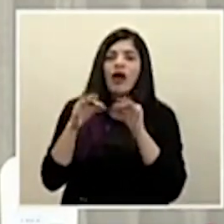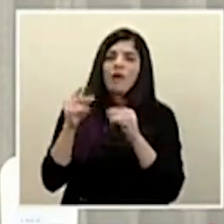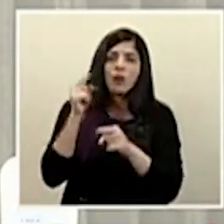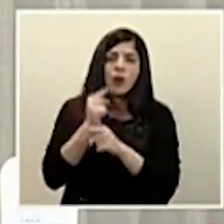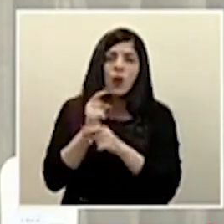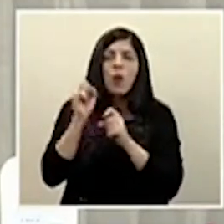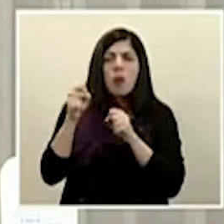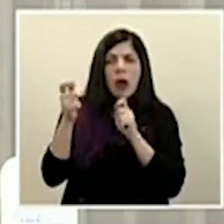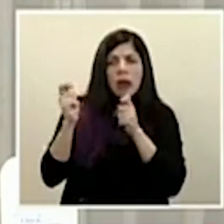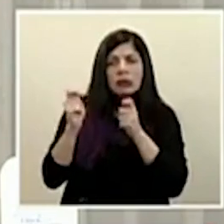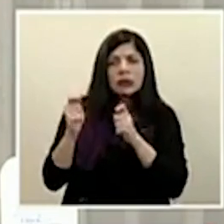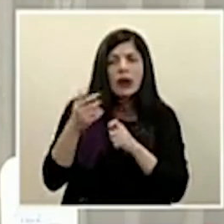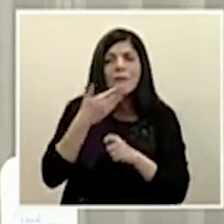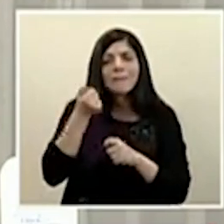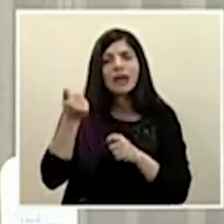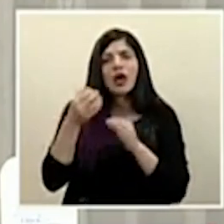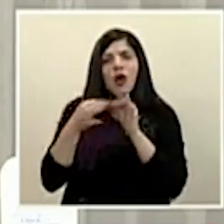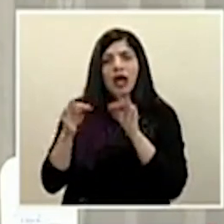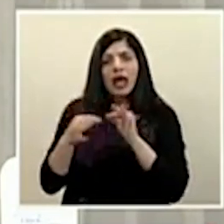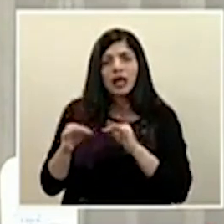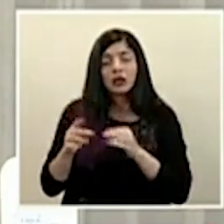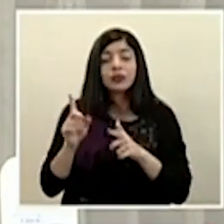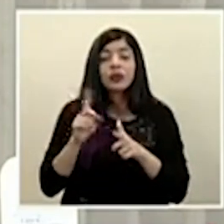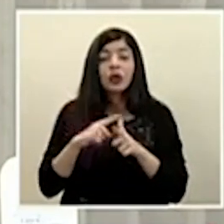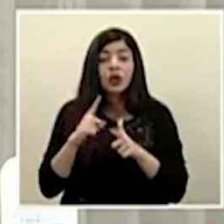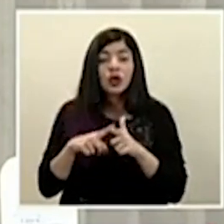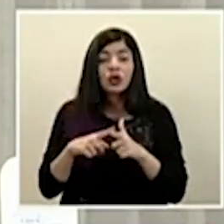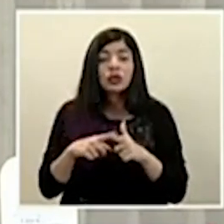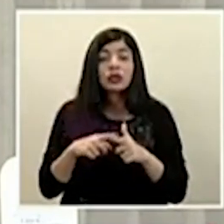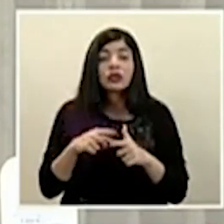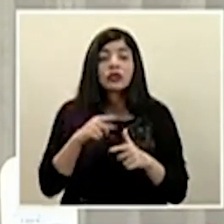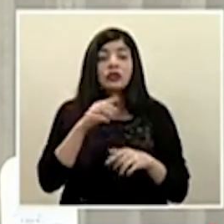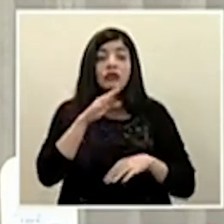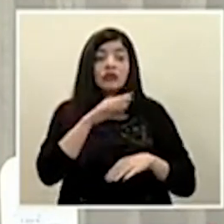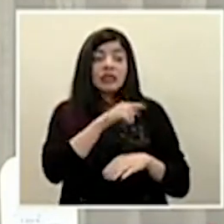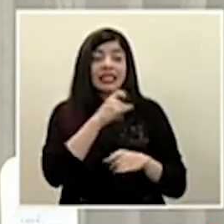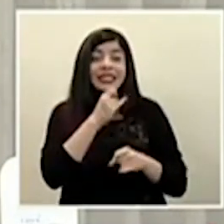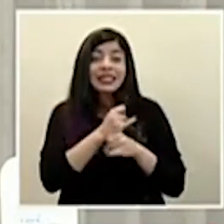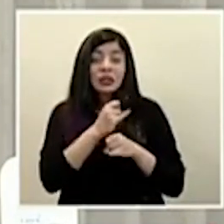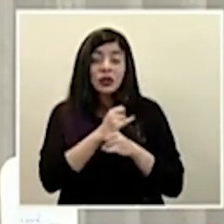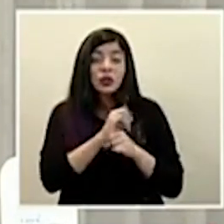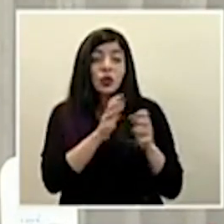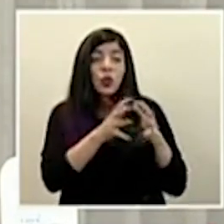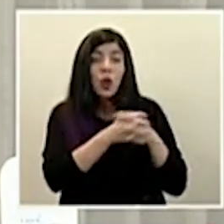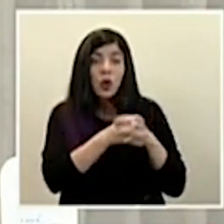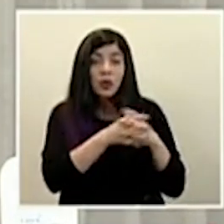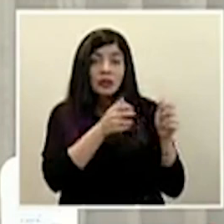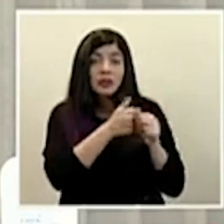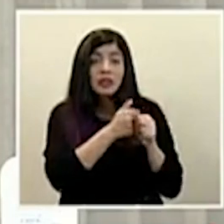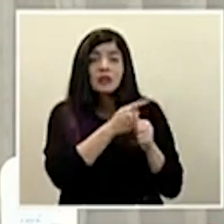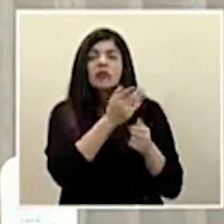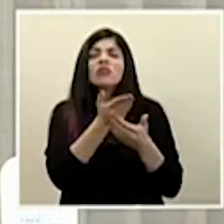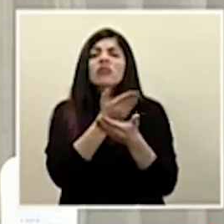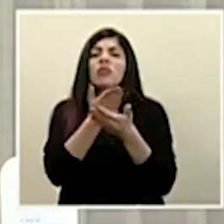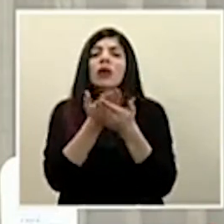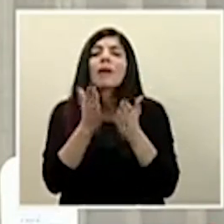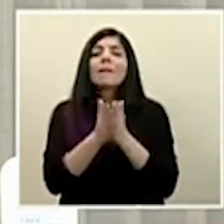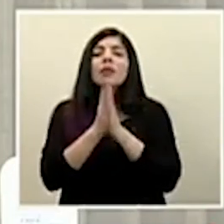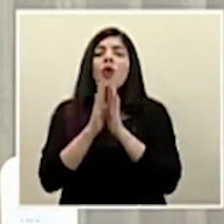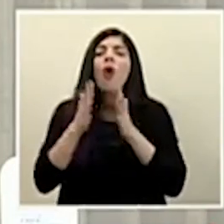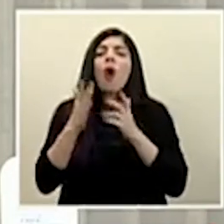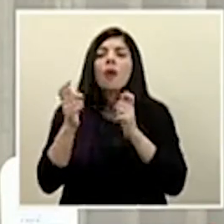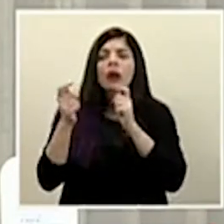que podría mejorarse esa redacción. Y lo que lanza en ese caso la institución de don Juan Luis y don Juan Luis es una petición a